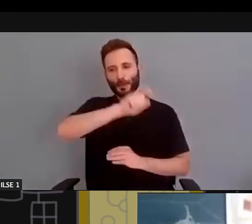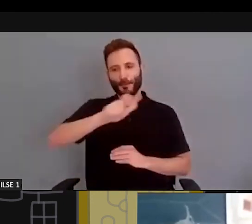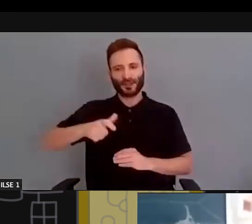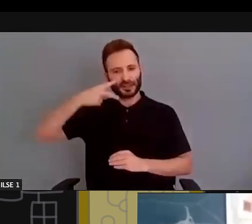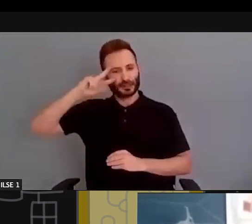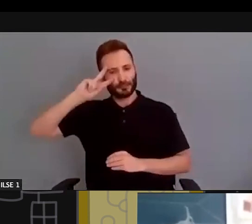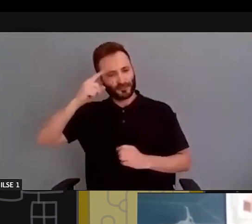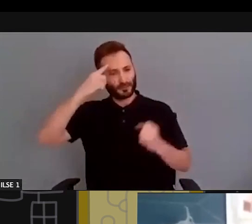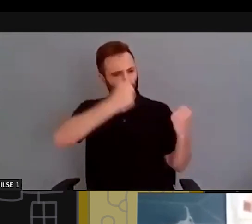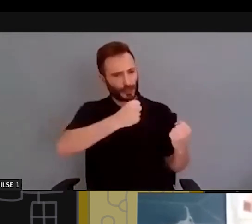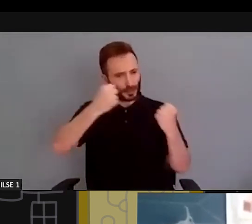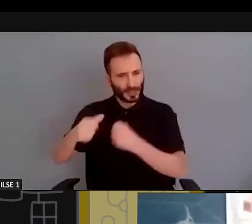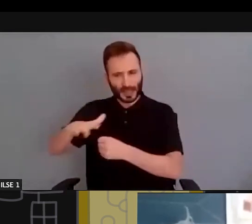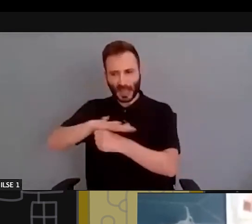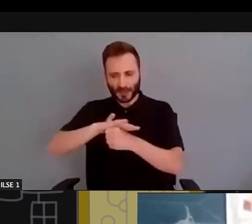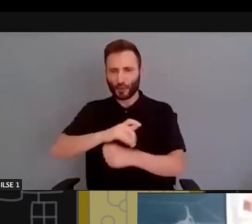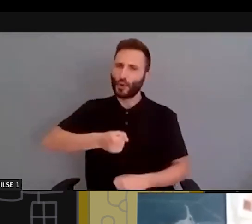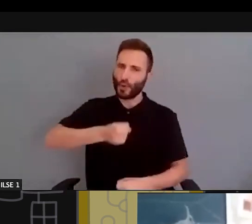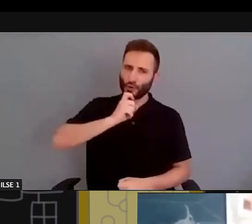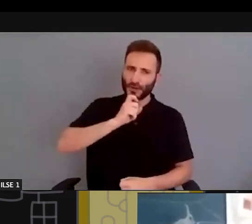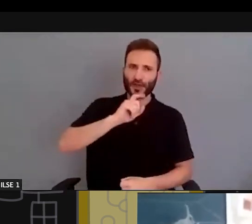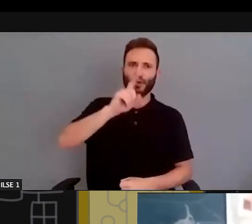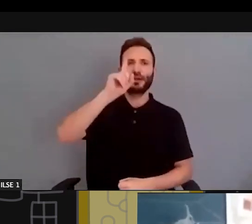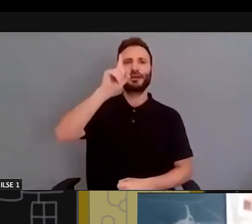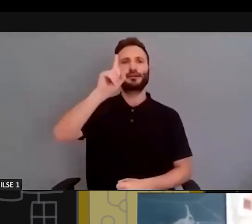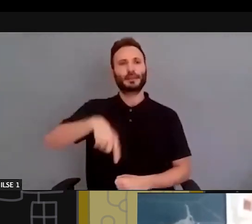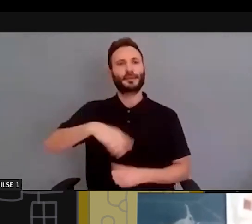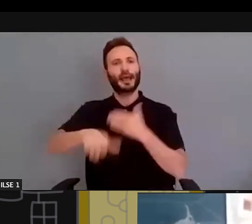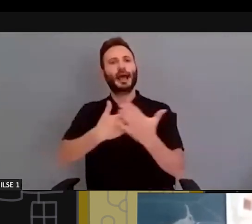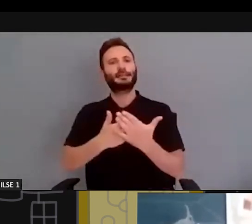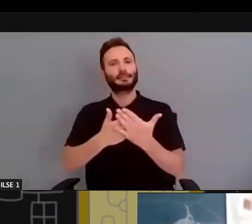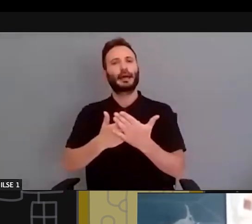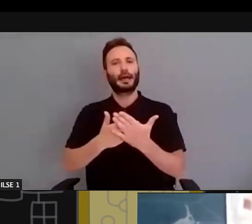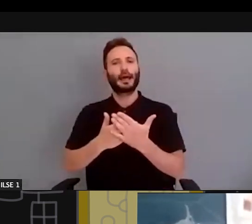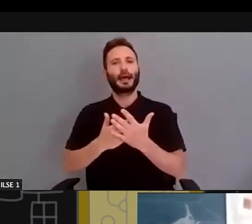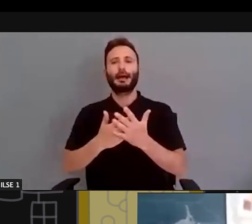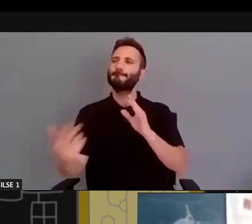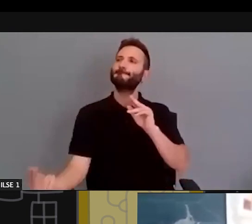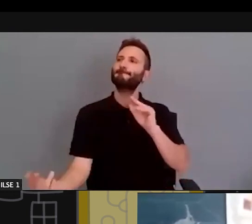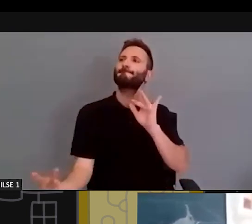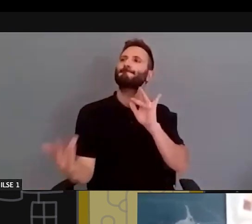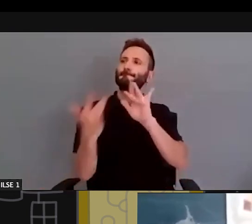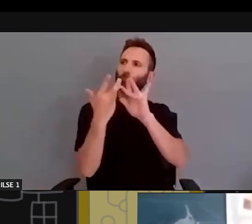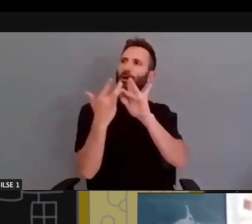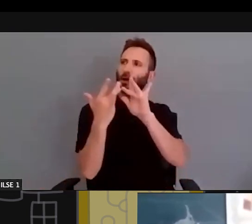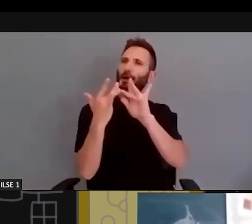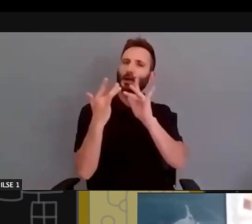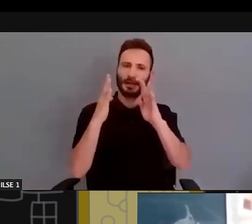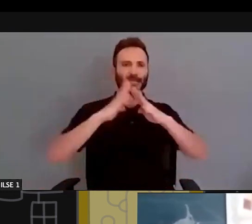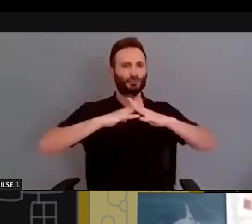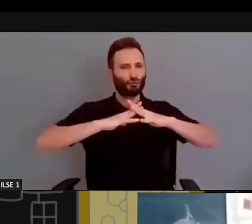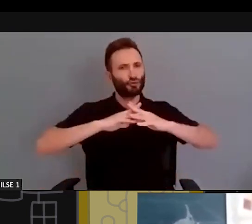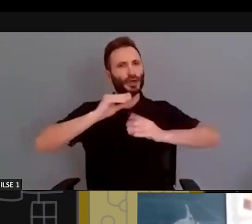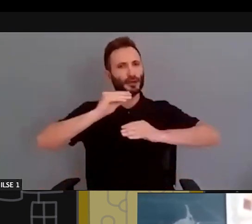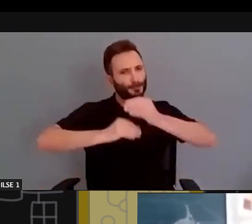todos los ámbitos hasta realmente conseguir esa conexión, ¿no? Y esa estructura de